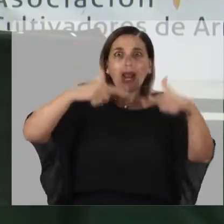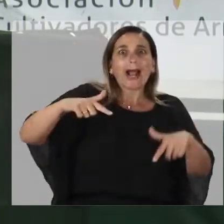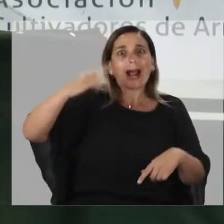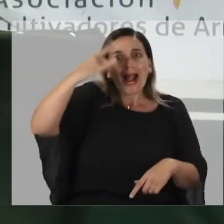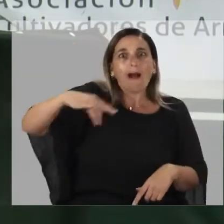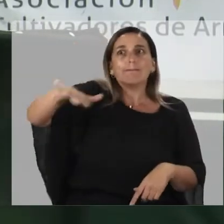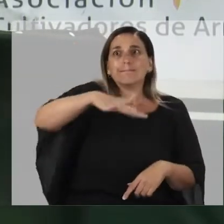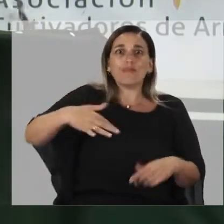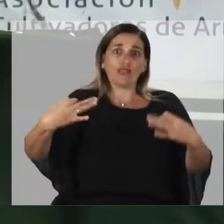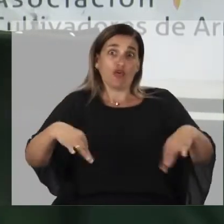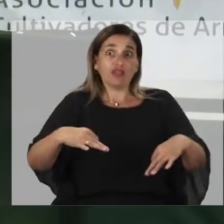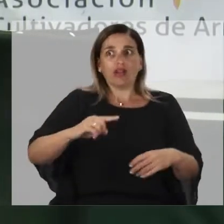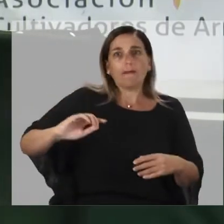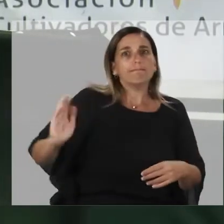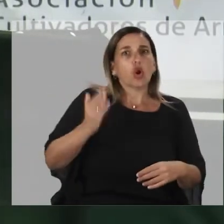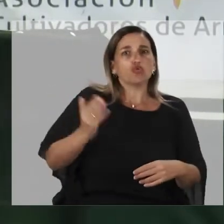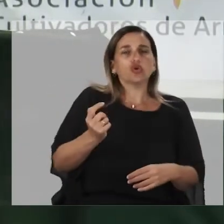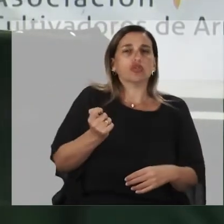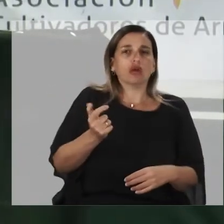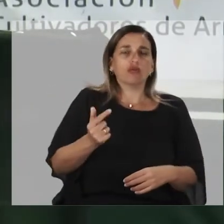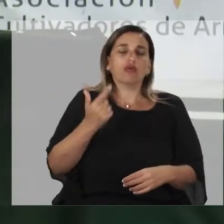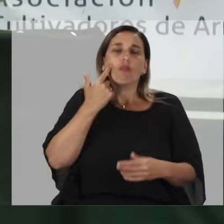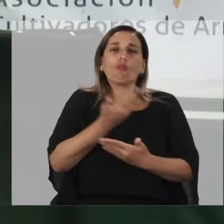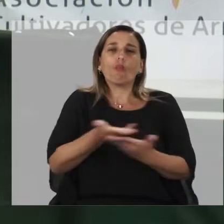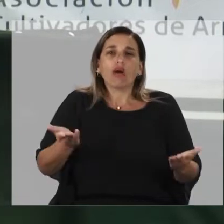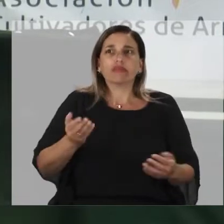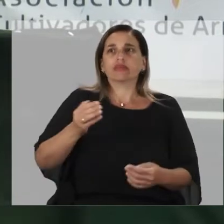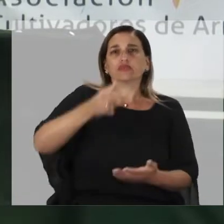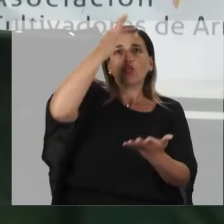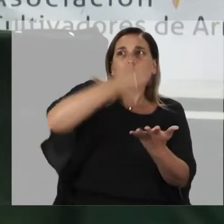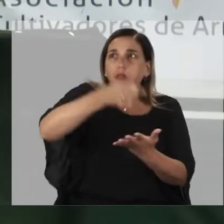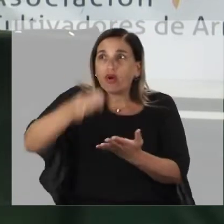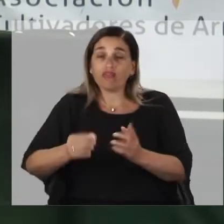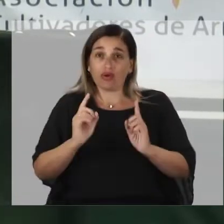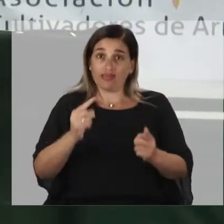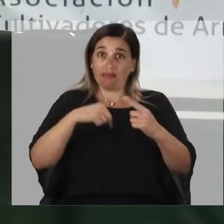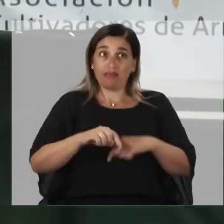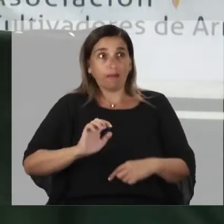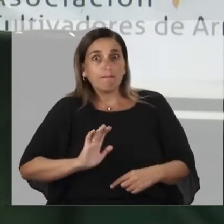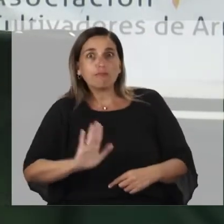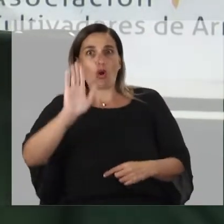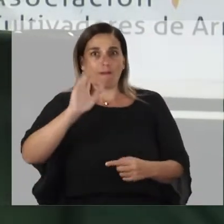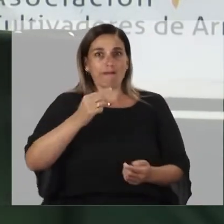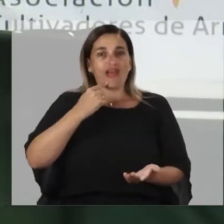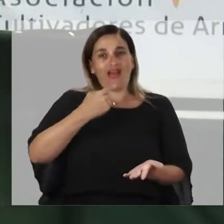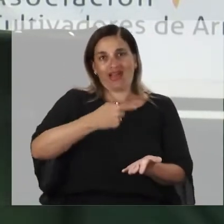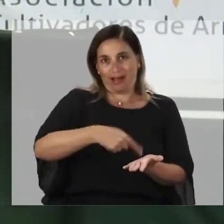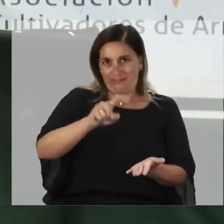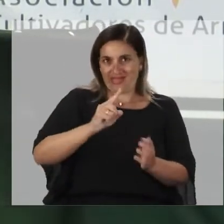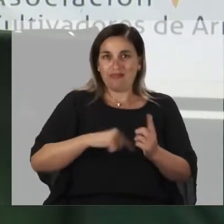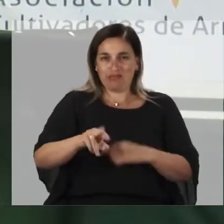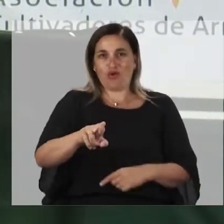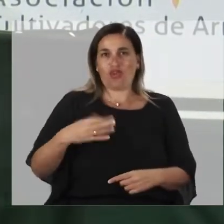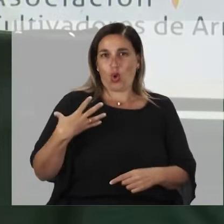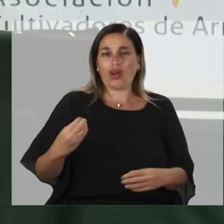el campo anda bien, en este caso la producción arrocera, enseguida los pueblos, y en este caso también hasta la propia ciudad de